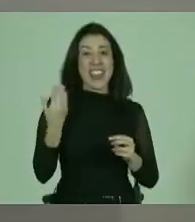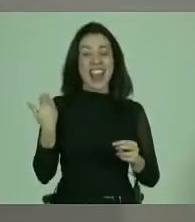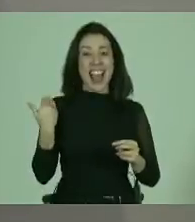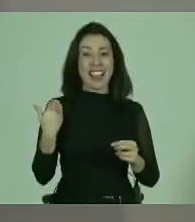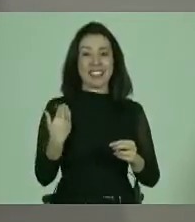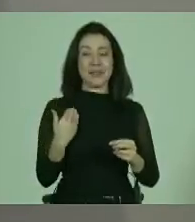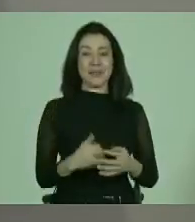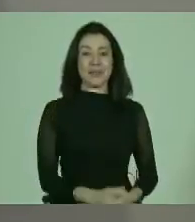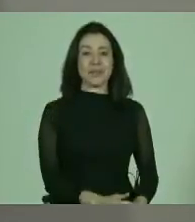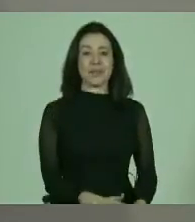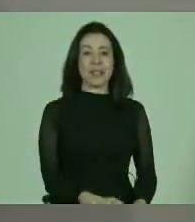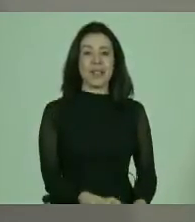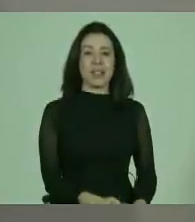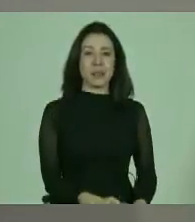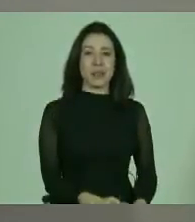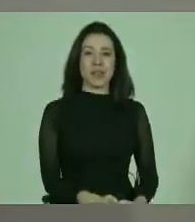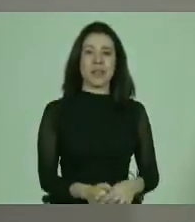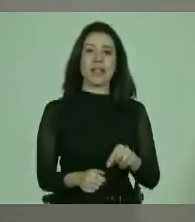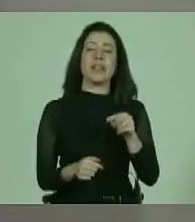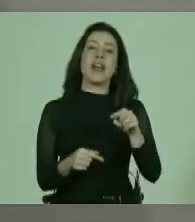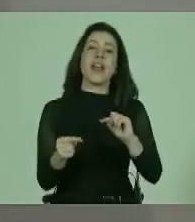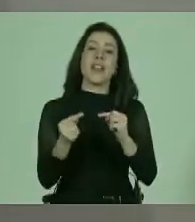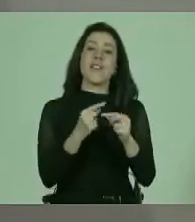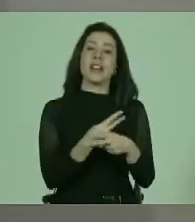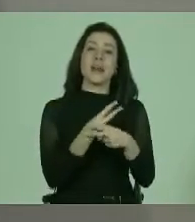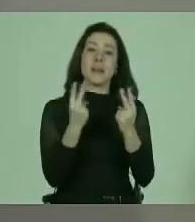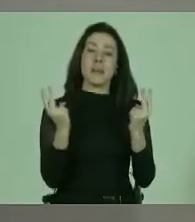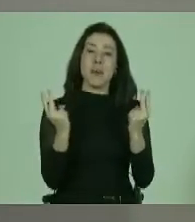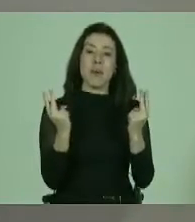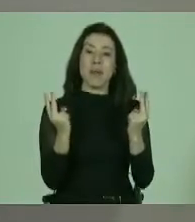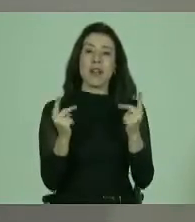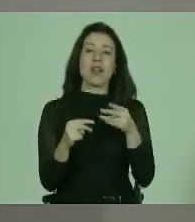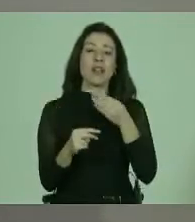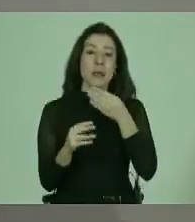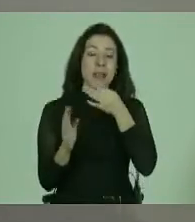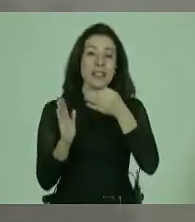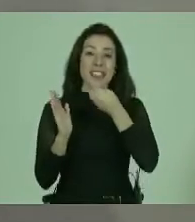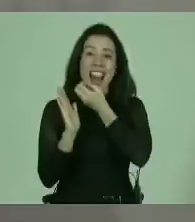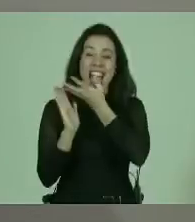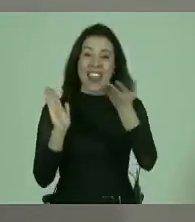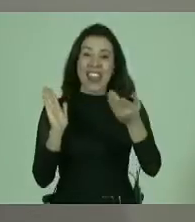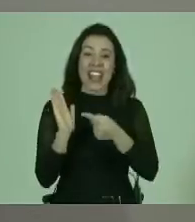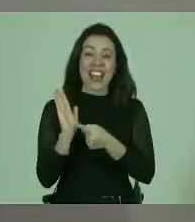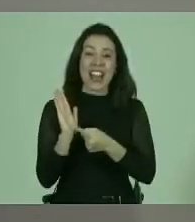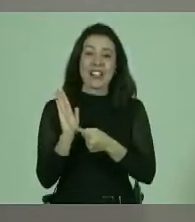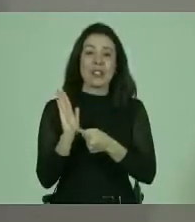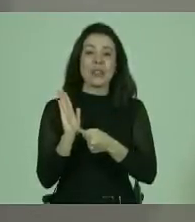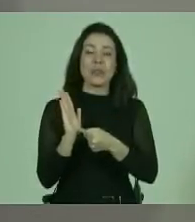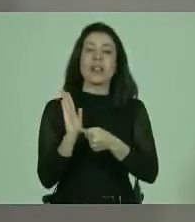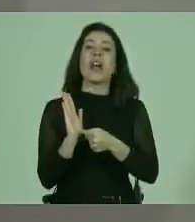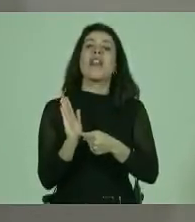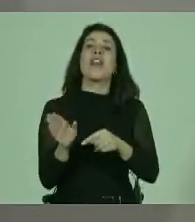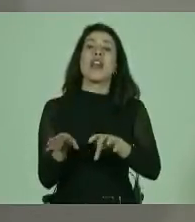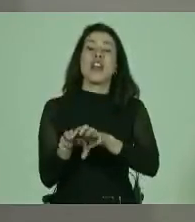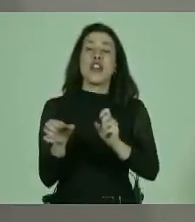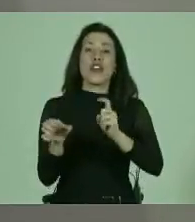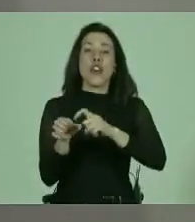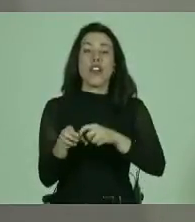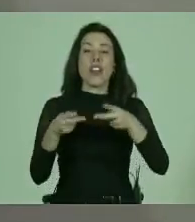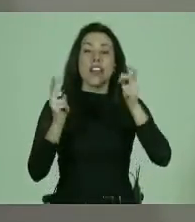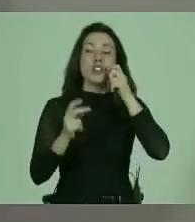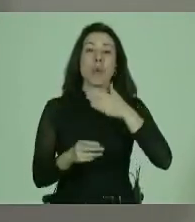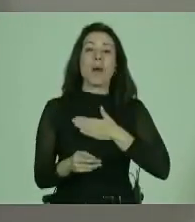respecto a eso no lo re debate debate público en nuestro dice también la declaración que lo decía ya el convenio de derechos humanos y biomedicina